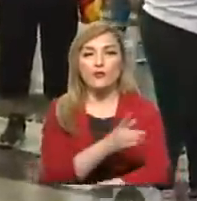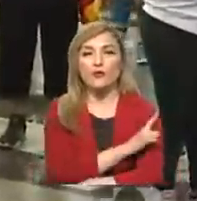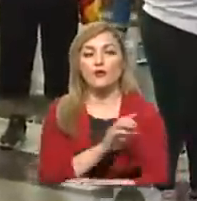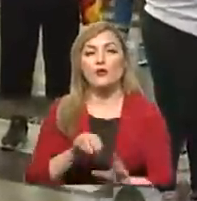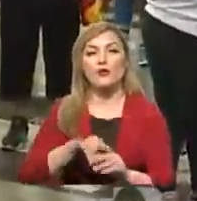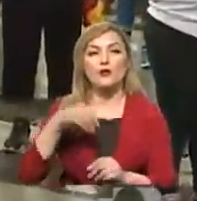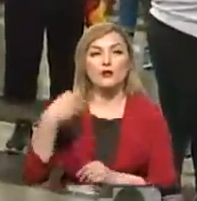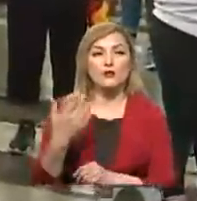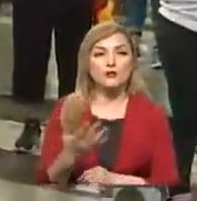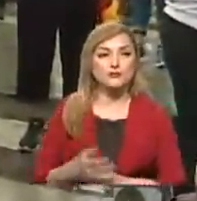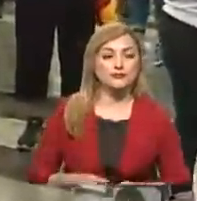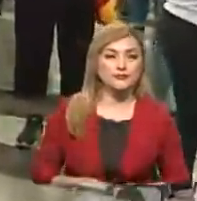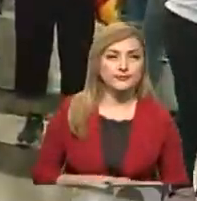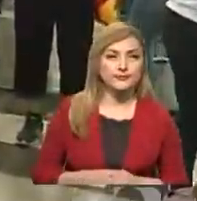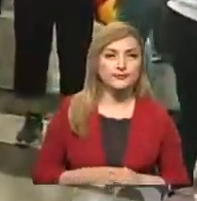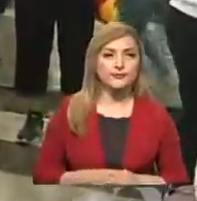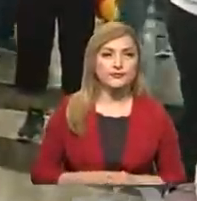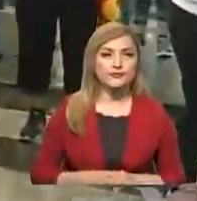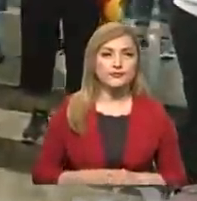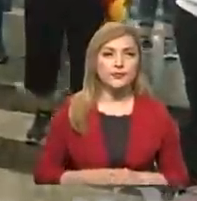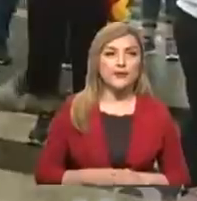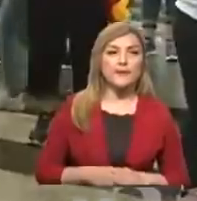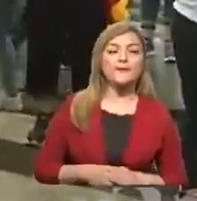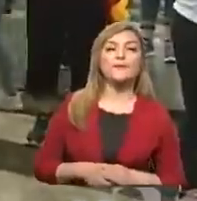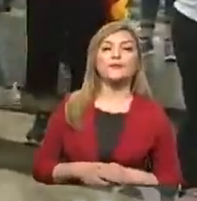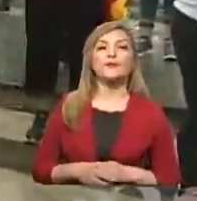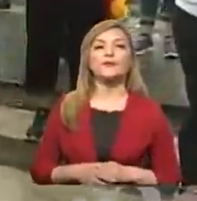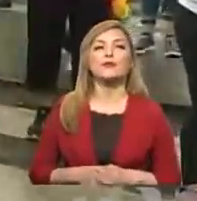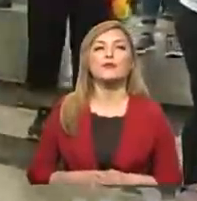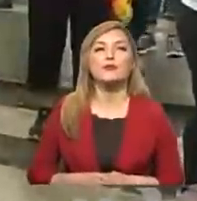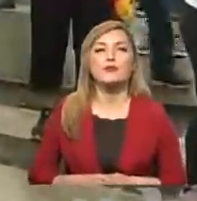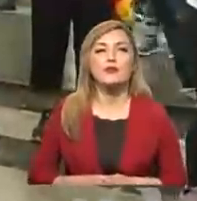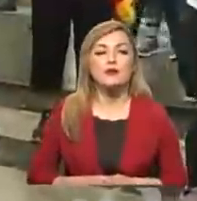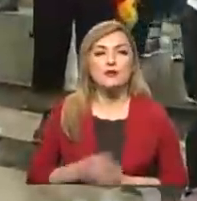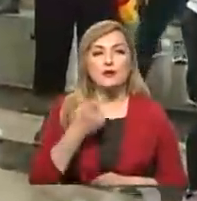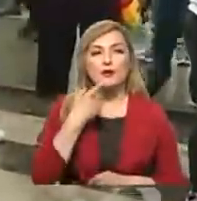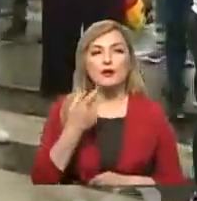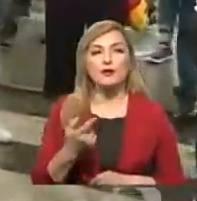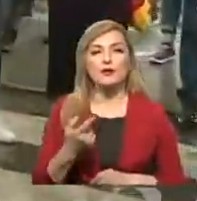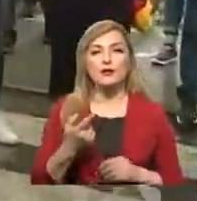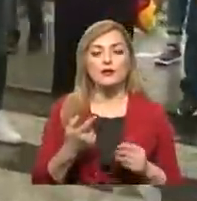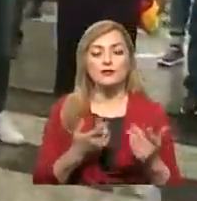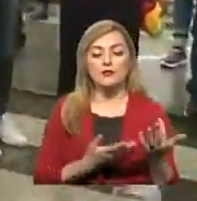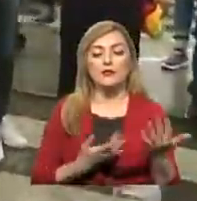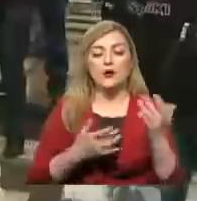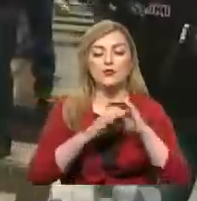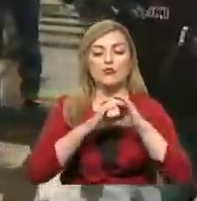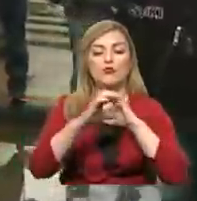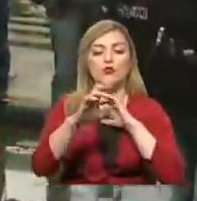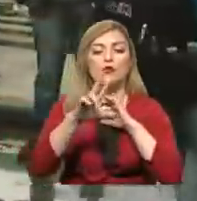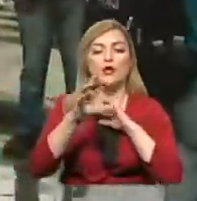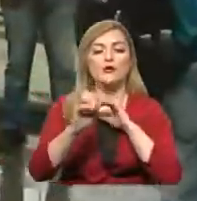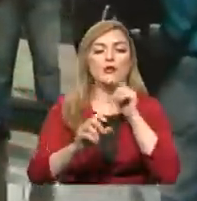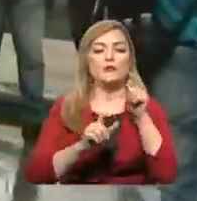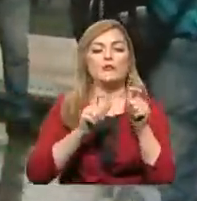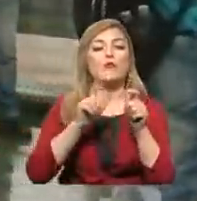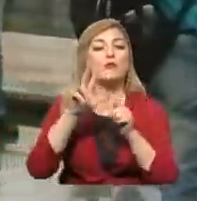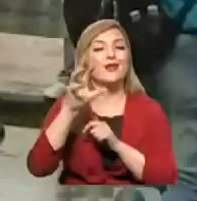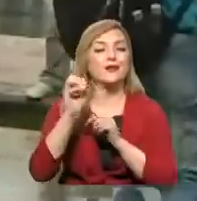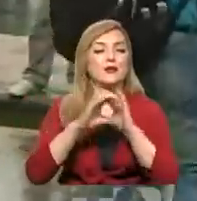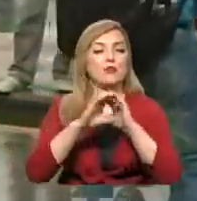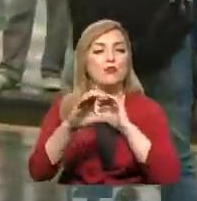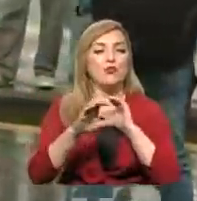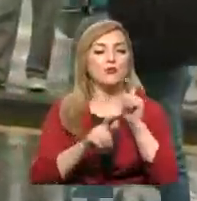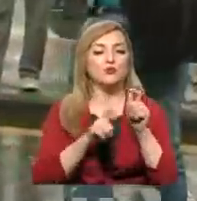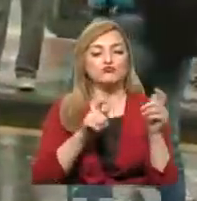Delegación Provincial Electoral del Guayas. Nos han dicho que están esperando la llegada de unos 30 buses, por lo menos, con más simpatizantes